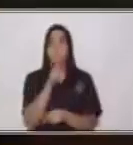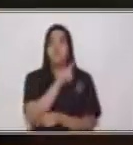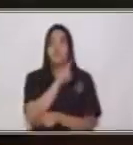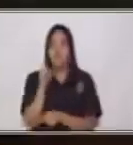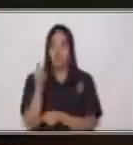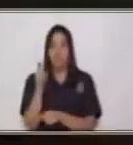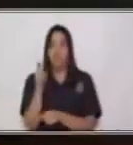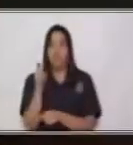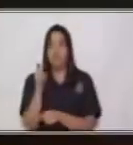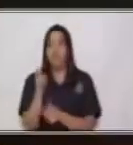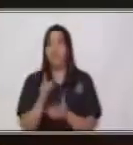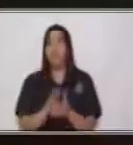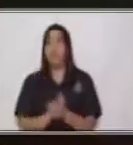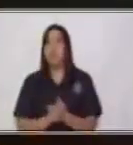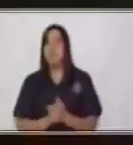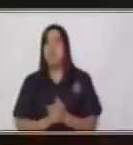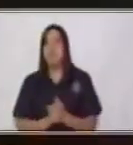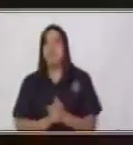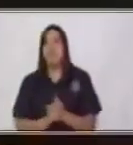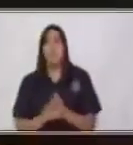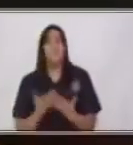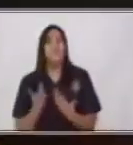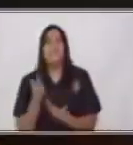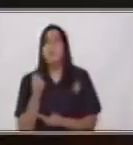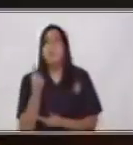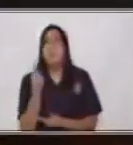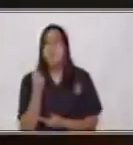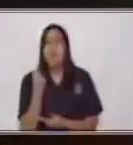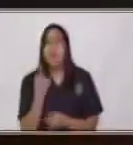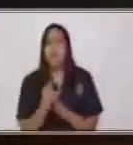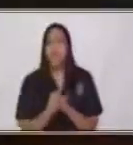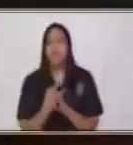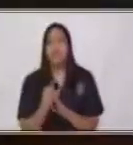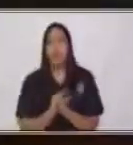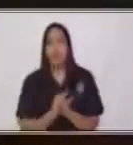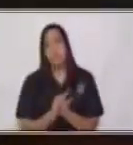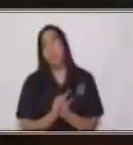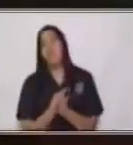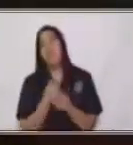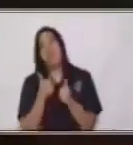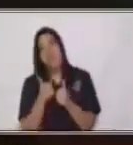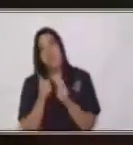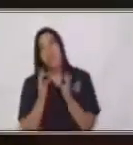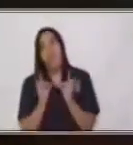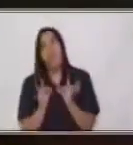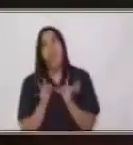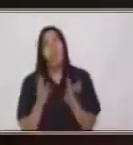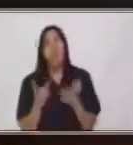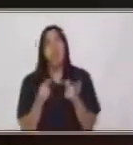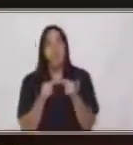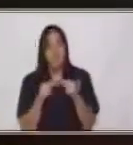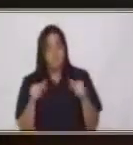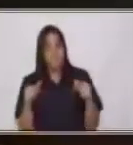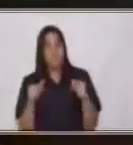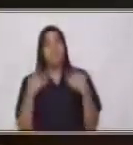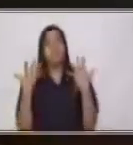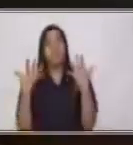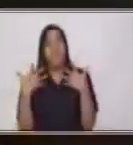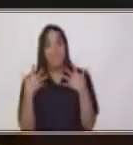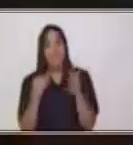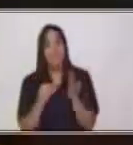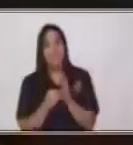100. ¿Qué más me falta utilizar? Muy bien, excelente, un billete de 10.